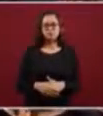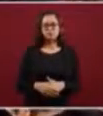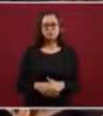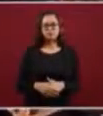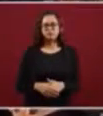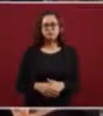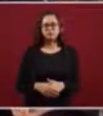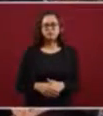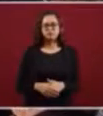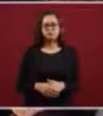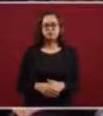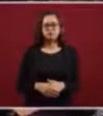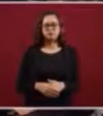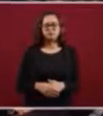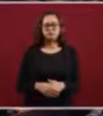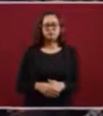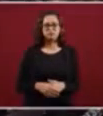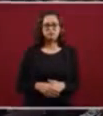que